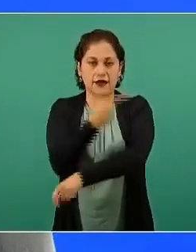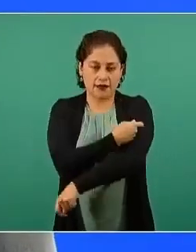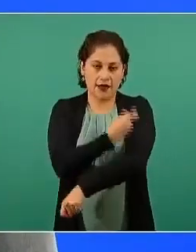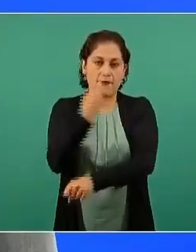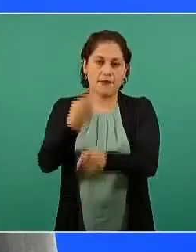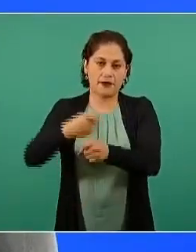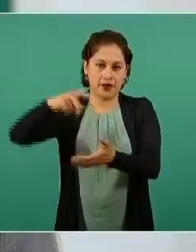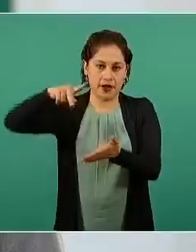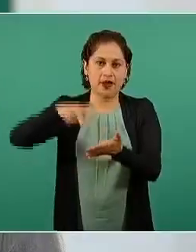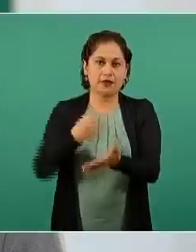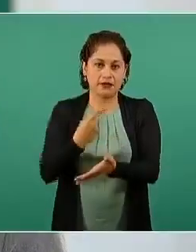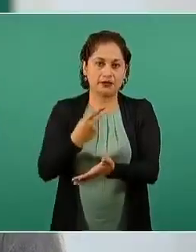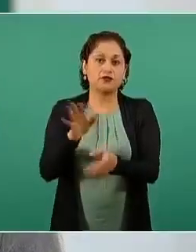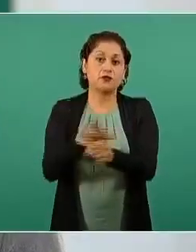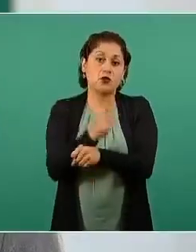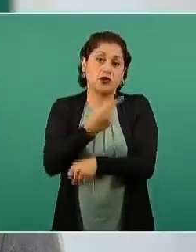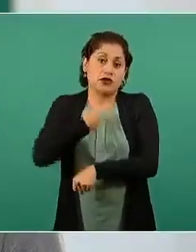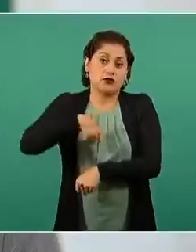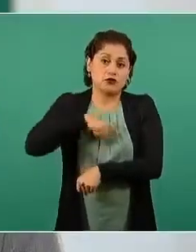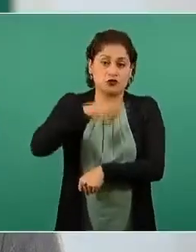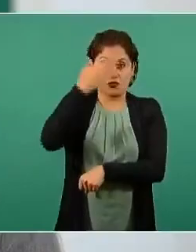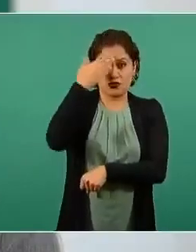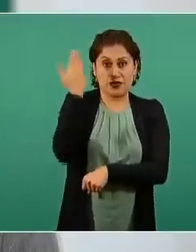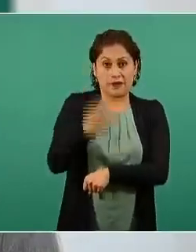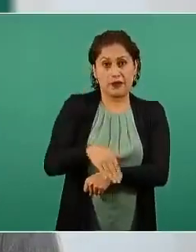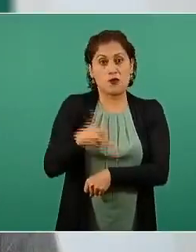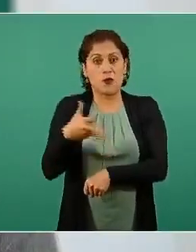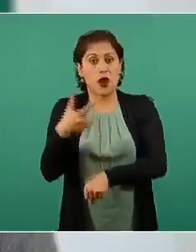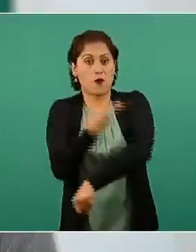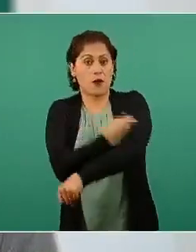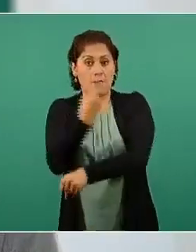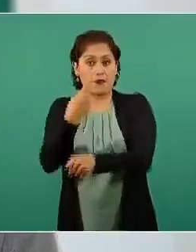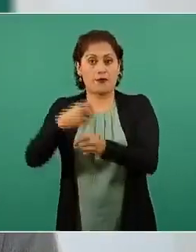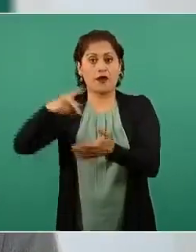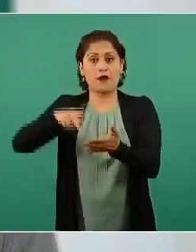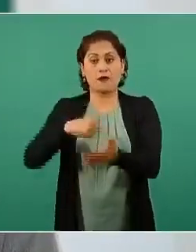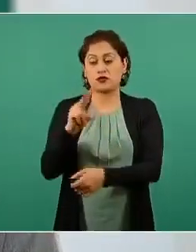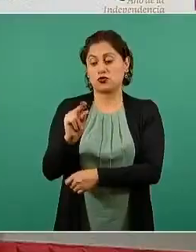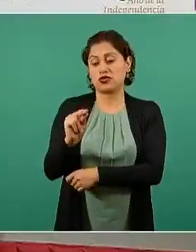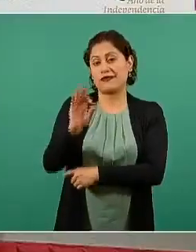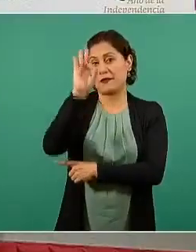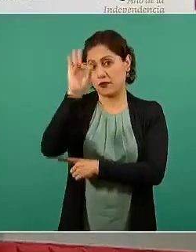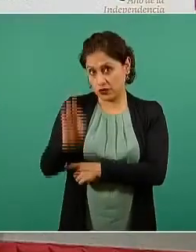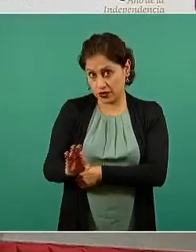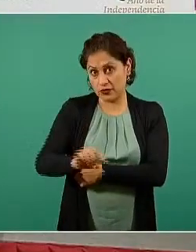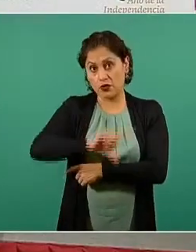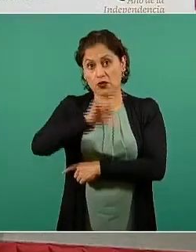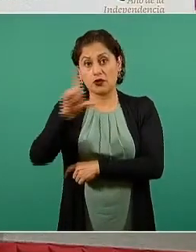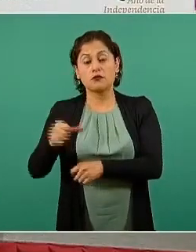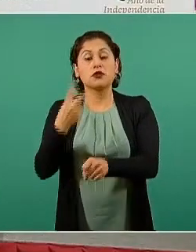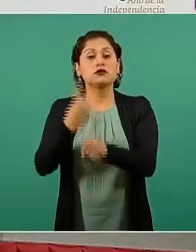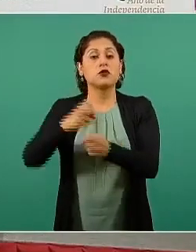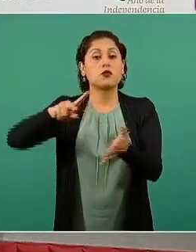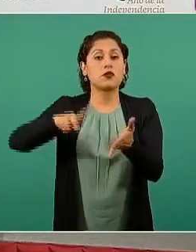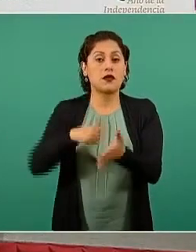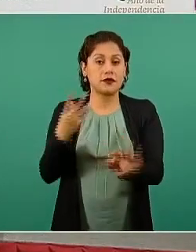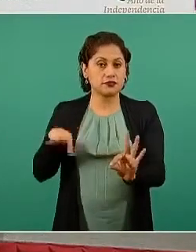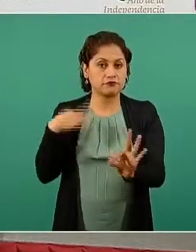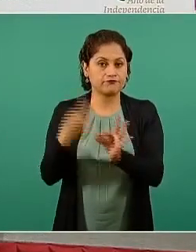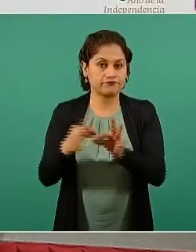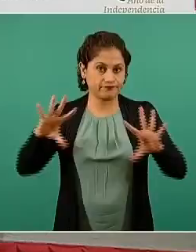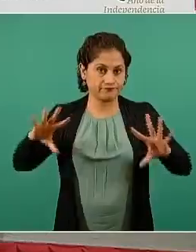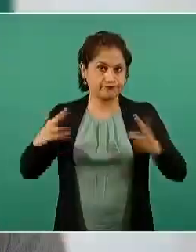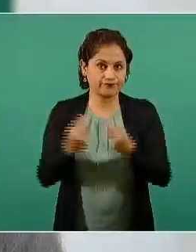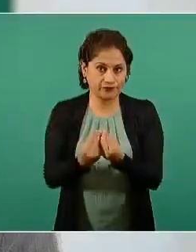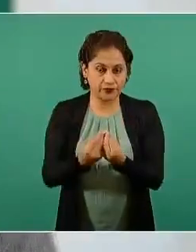esa dosis genera alrededor del 80% del beneficio que puede generar la vacuna, y la segunda dosis es para completar